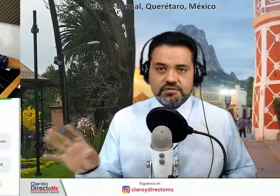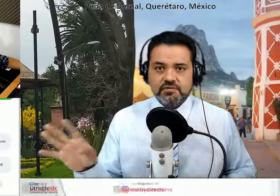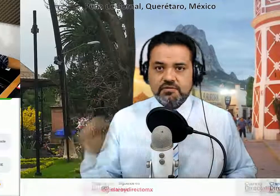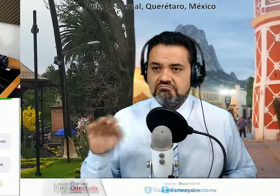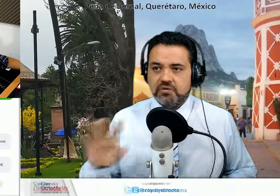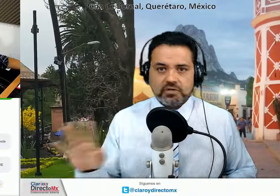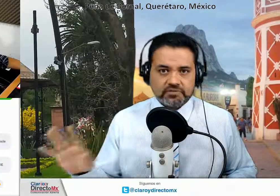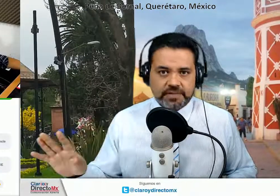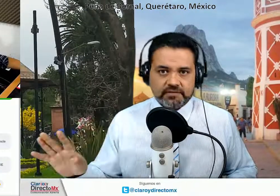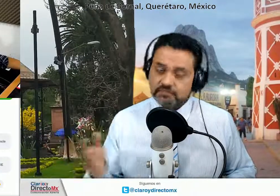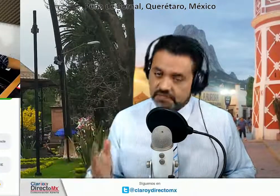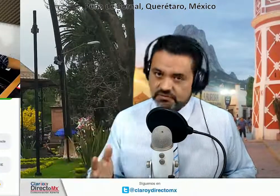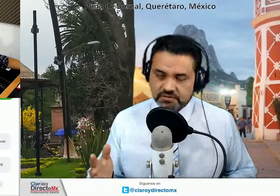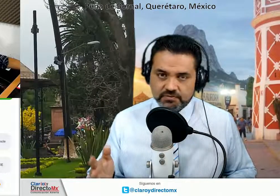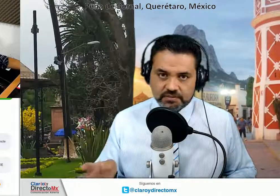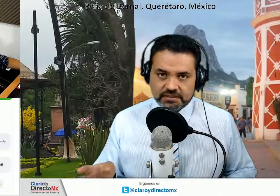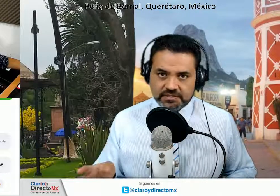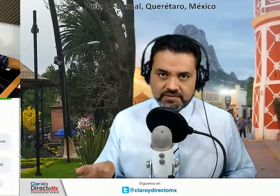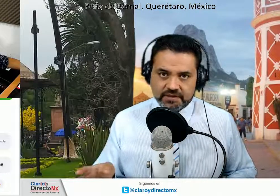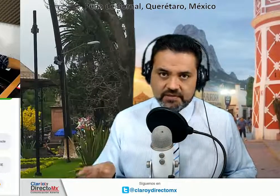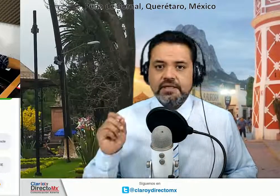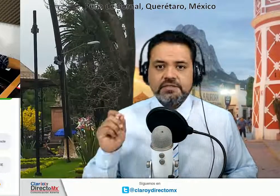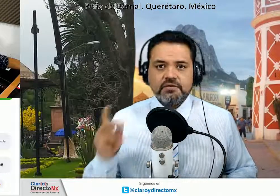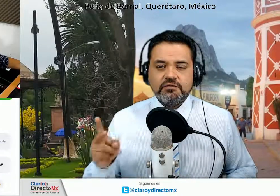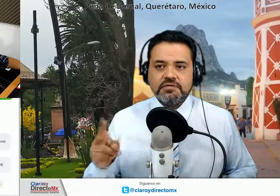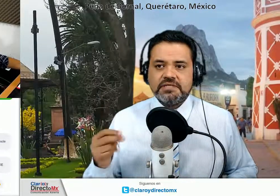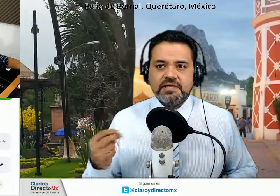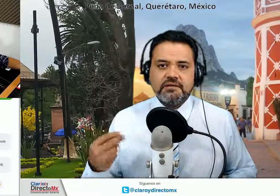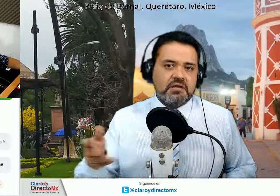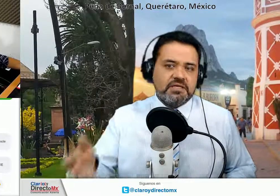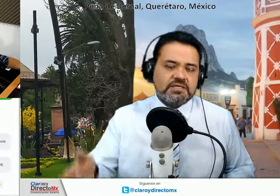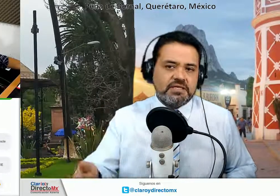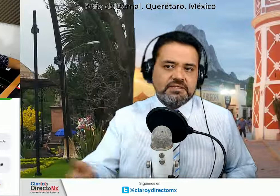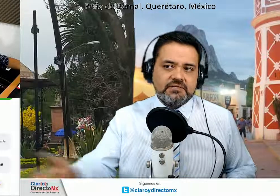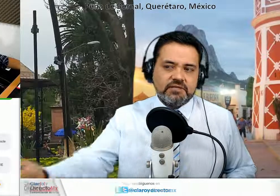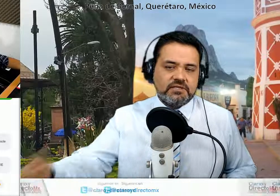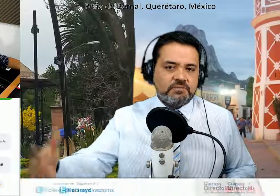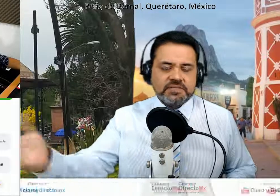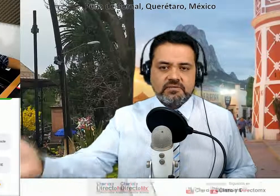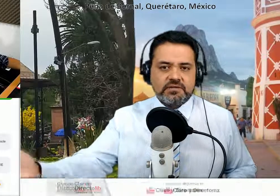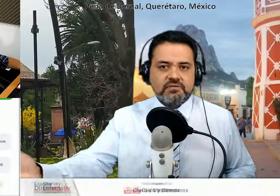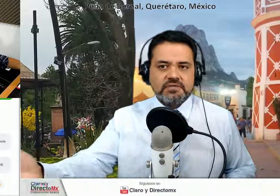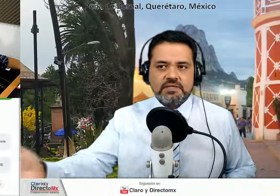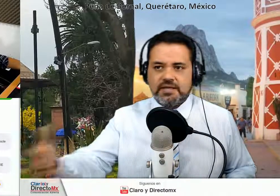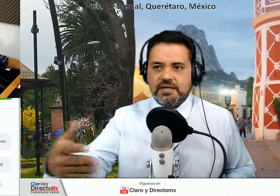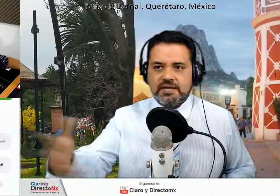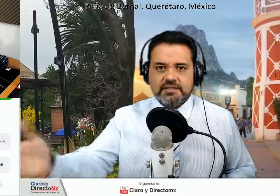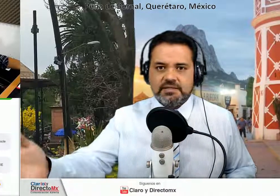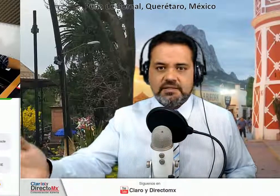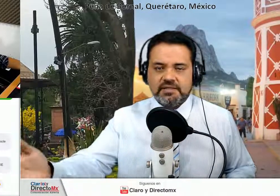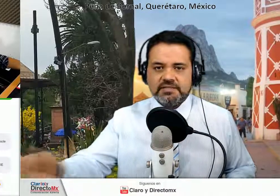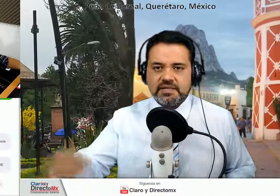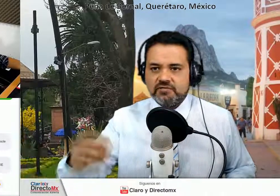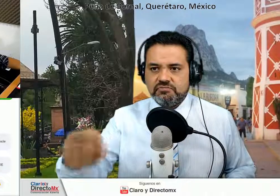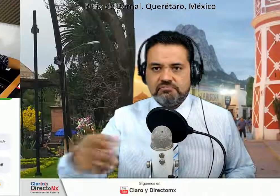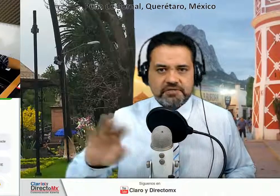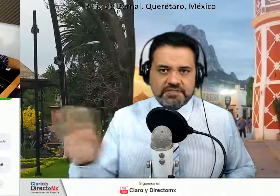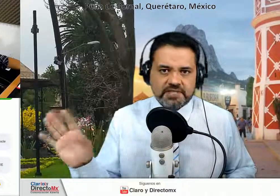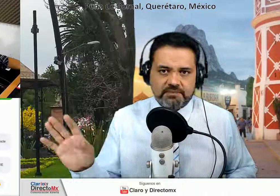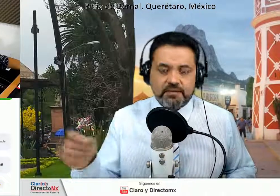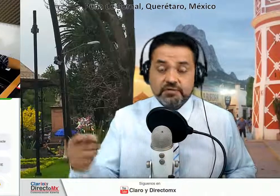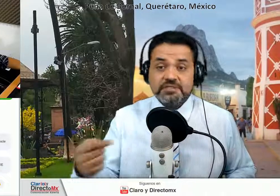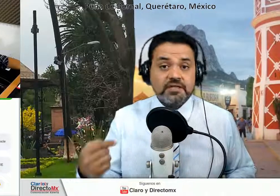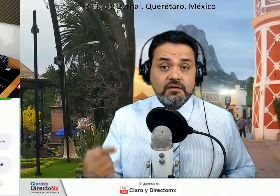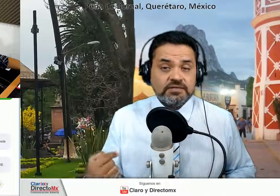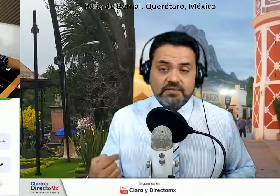otra visión lo respeto eso es importante saber lo segundo dice y des y si ustedes piensan otra cosa de la el tema de sargazo pues